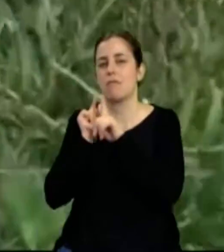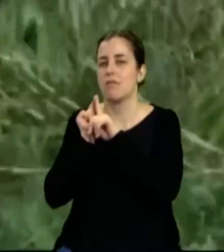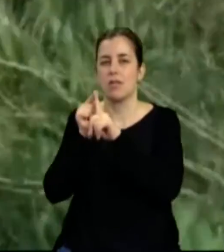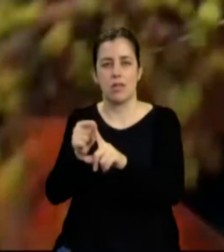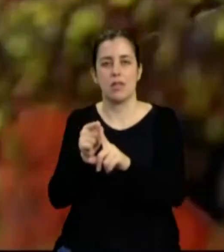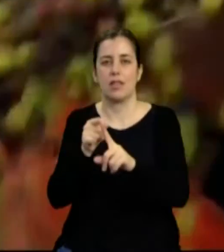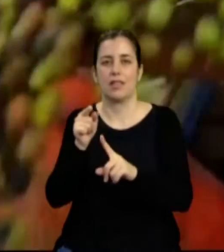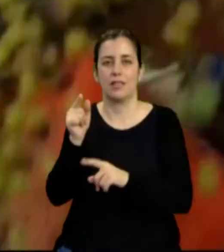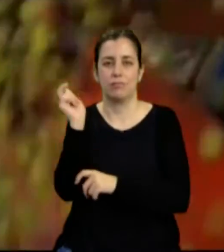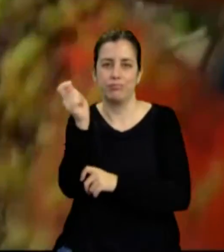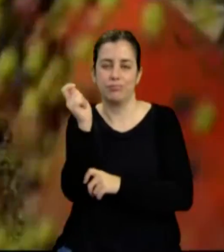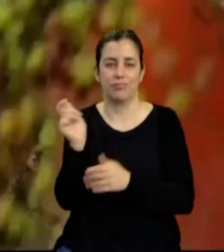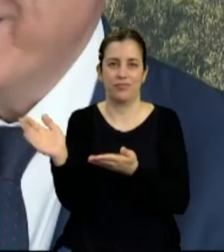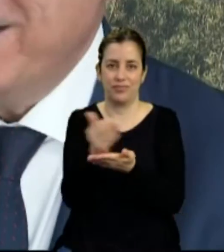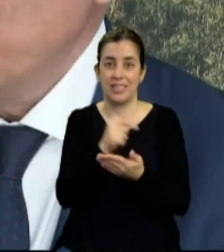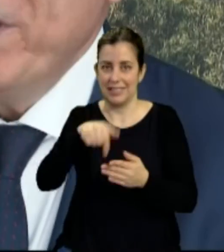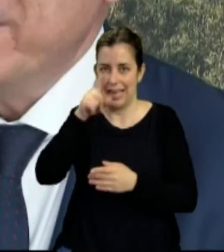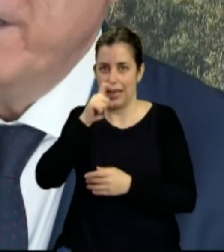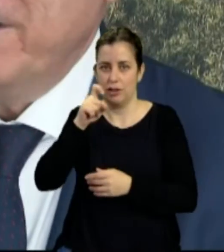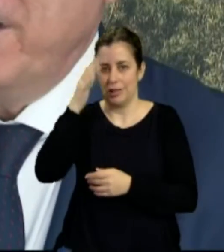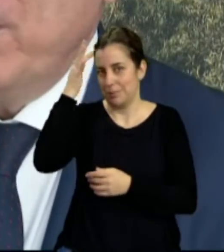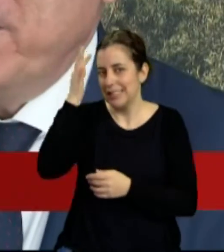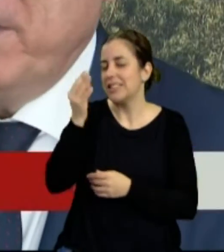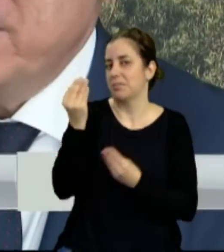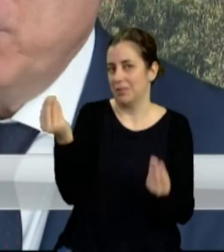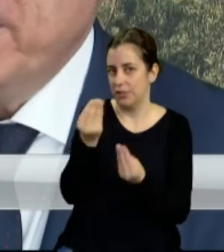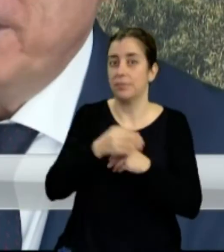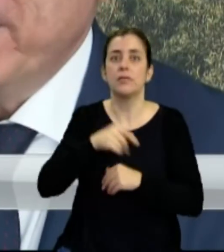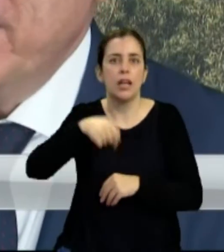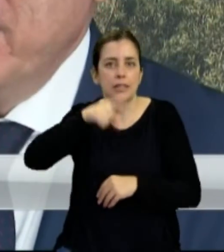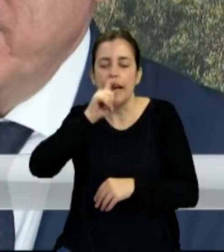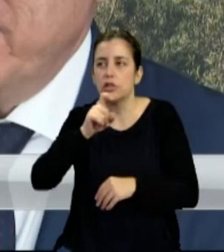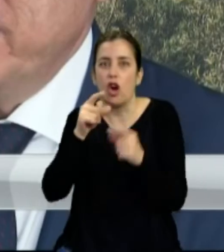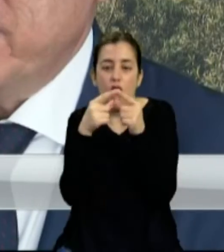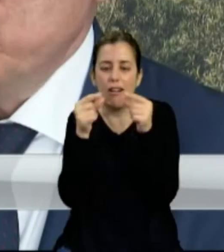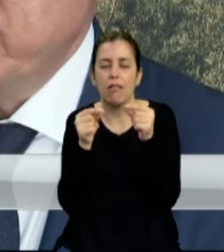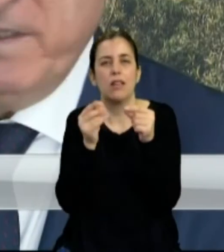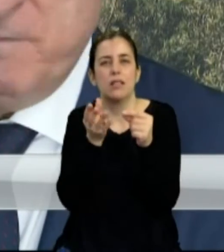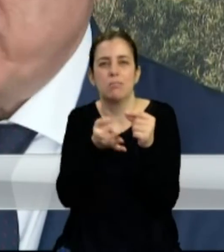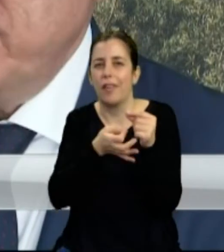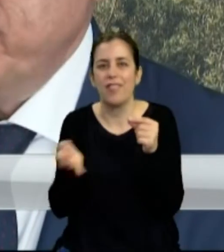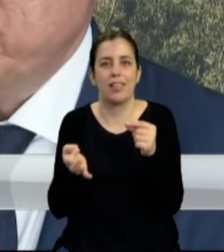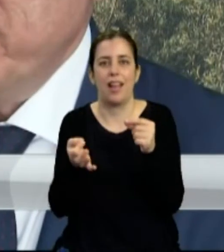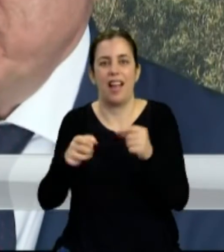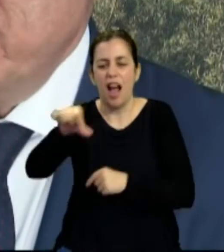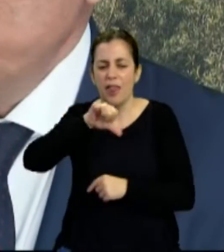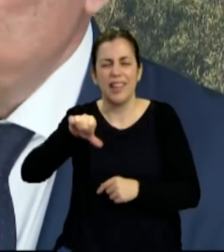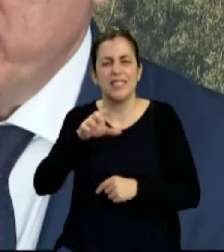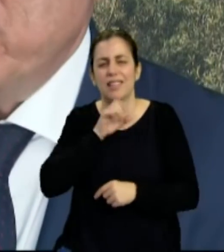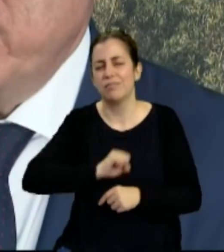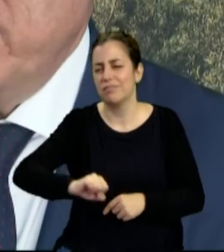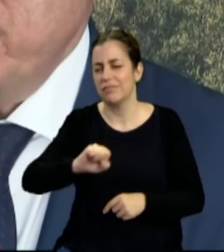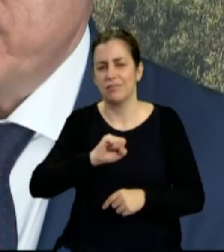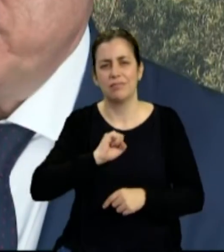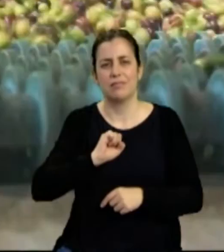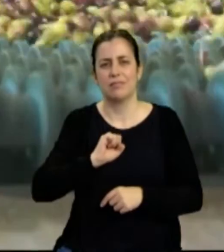año, con mejores expectativas. Viene muy sana, muy sana. La oliva viene estupenda. El aceite resultante es magnífico, mucho